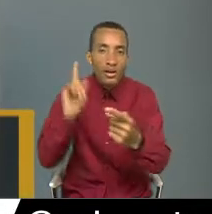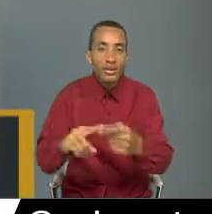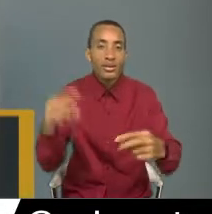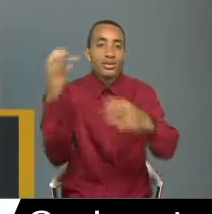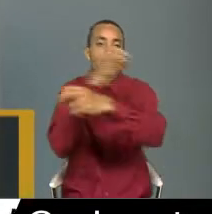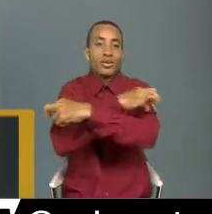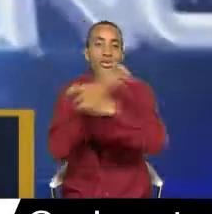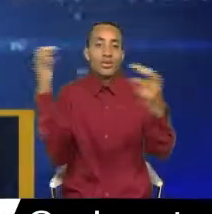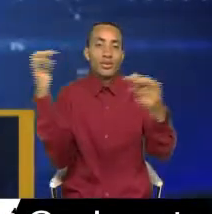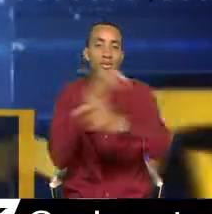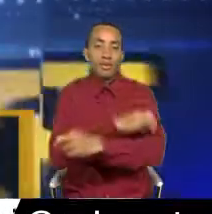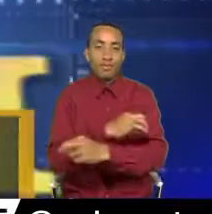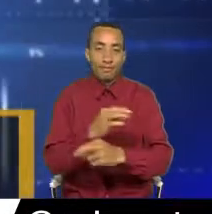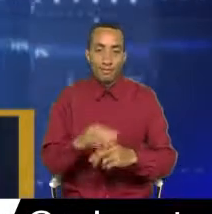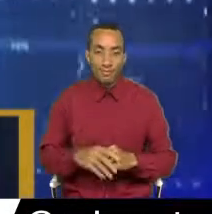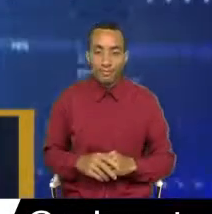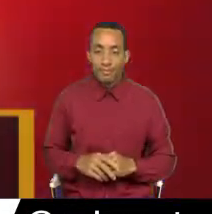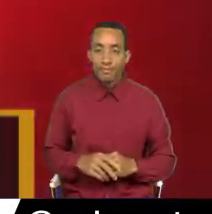derecho, señores.